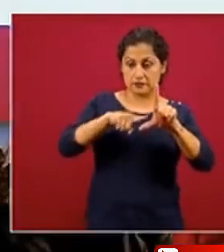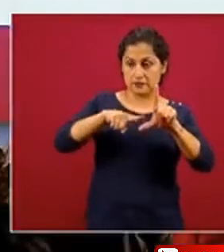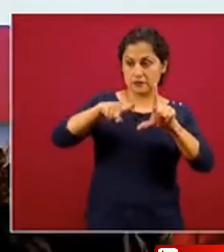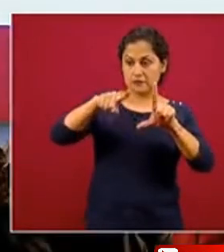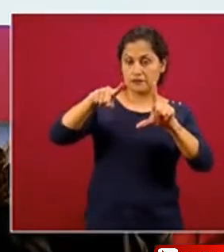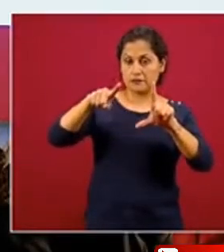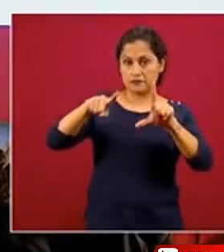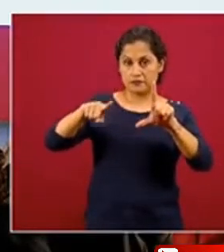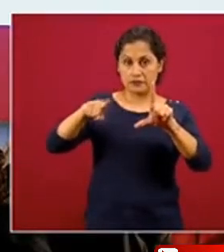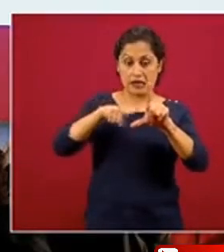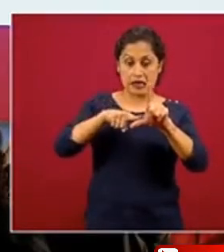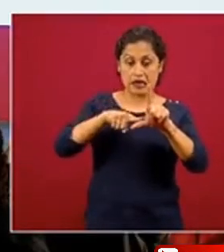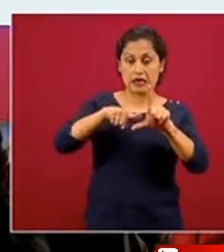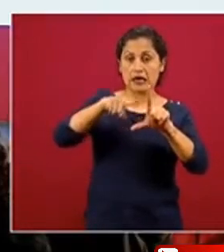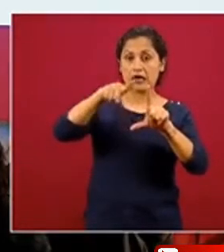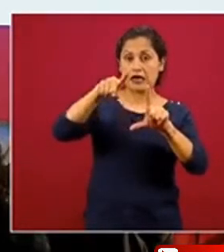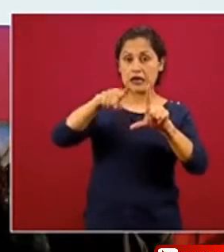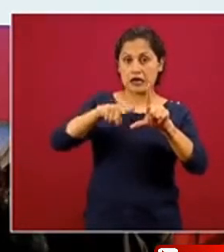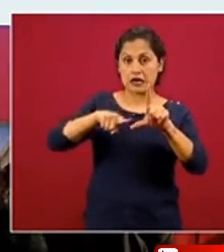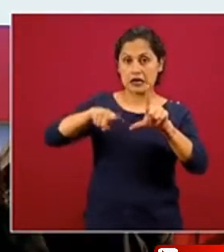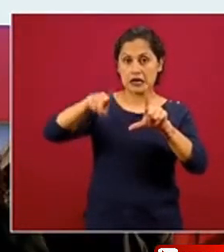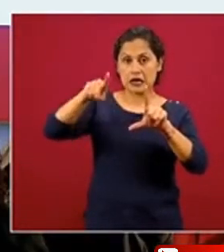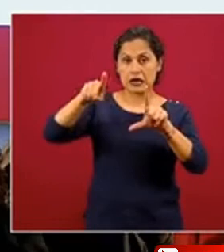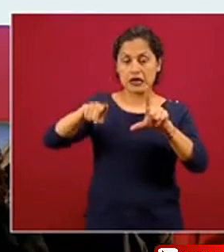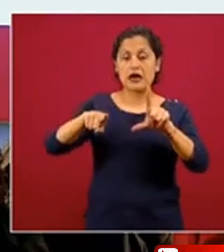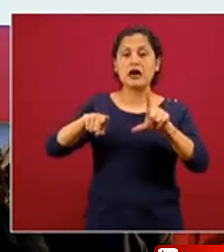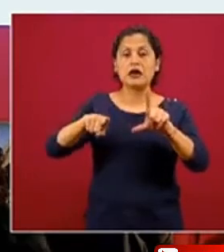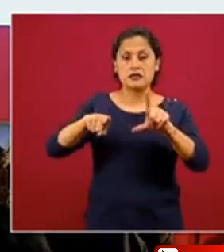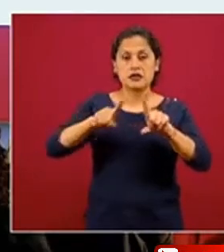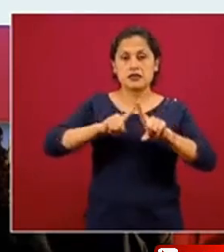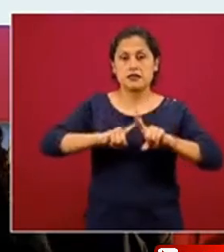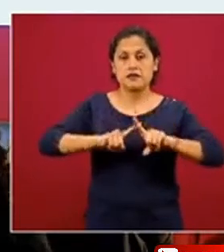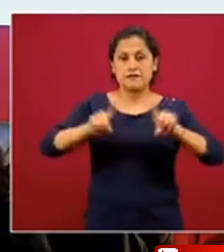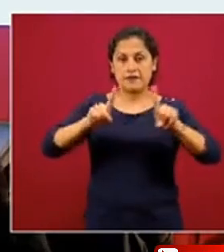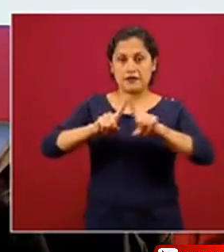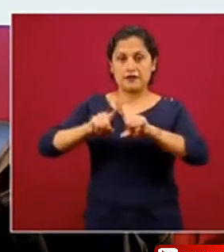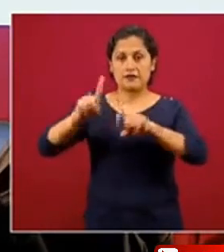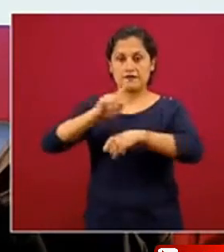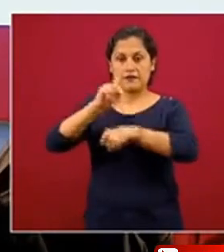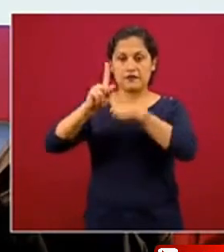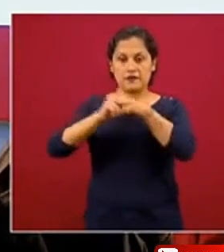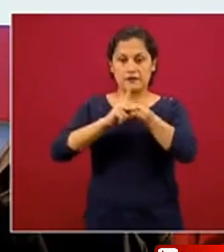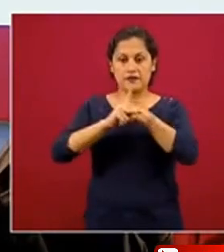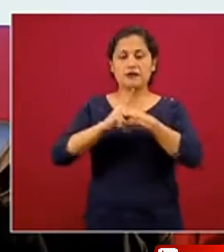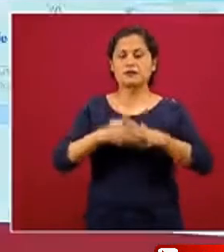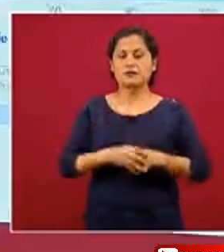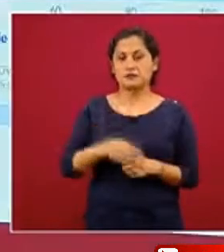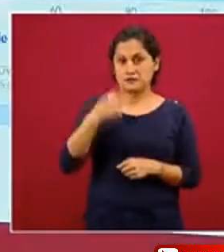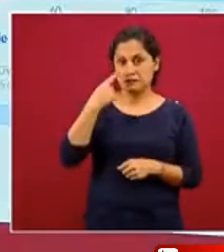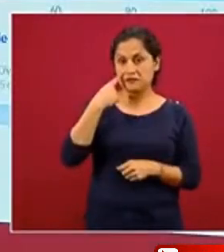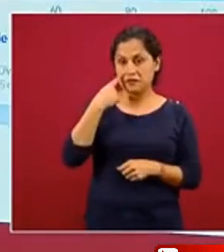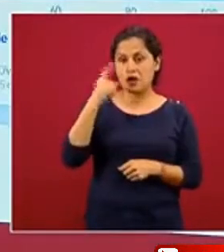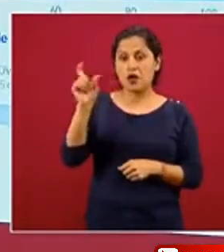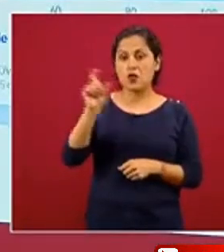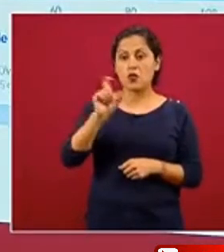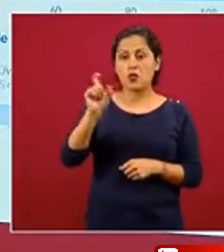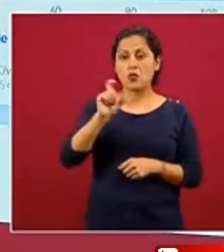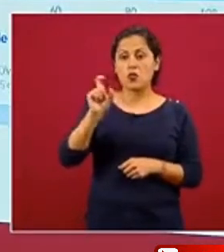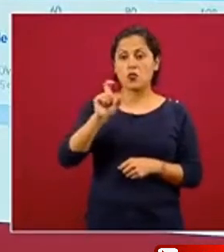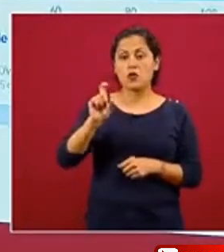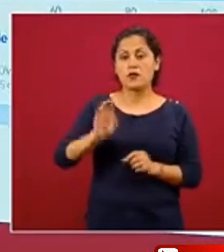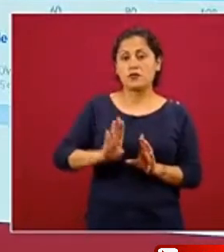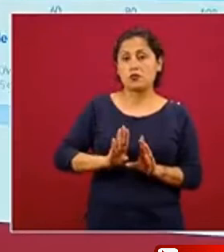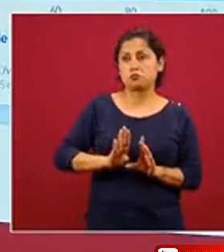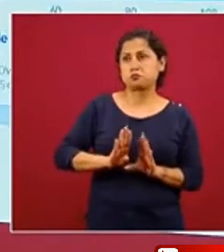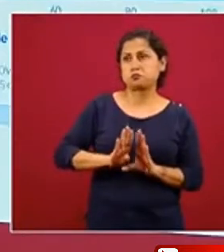que es cuando van aumentando cada día los casos. Y vean ustedes la inclinación, entre más inclinada está esta parte